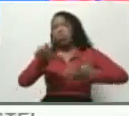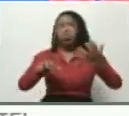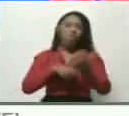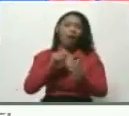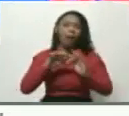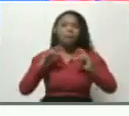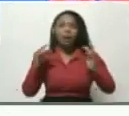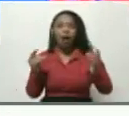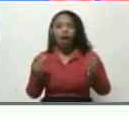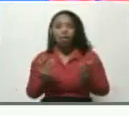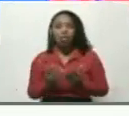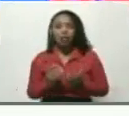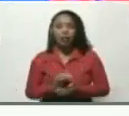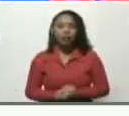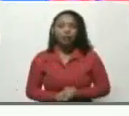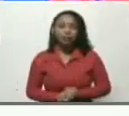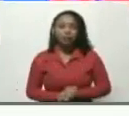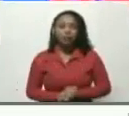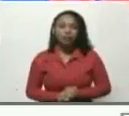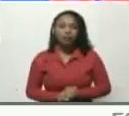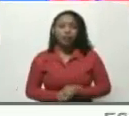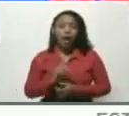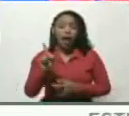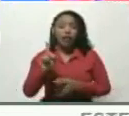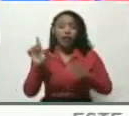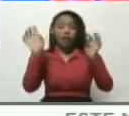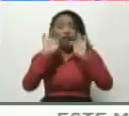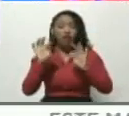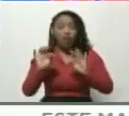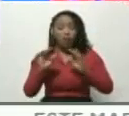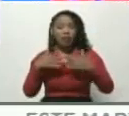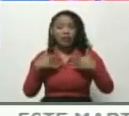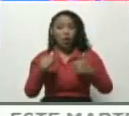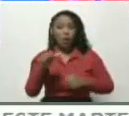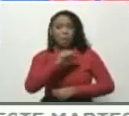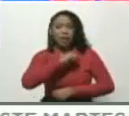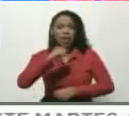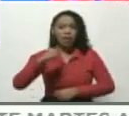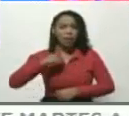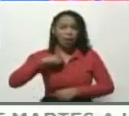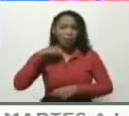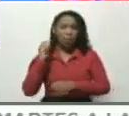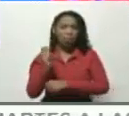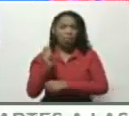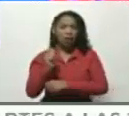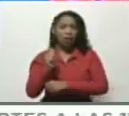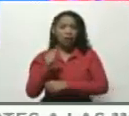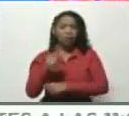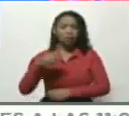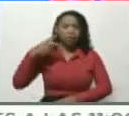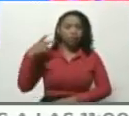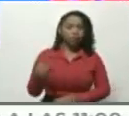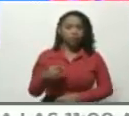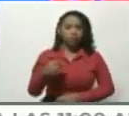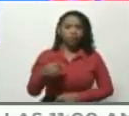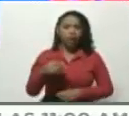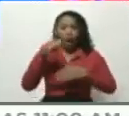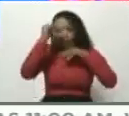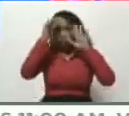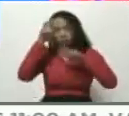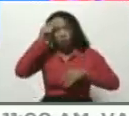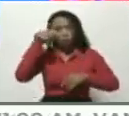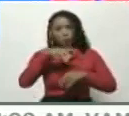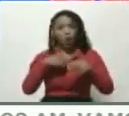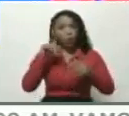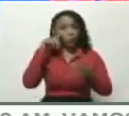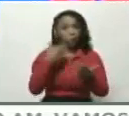pandemia, con modelos de salud privatizados, que negaron la atención a los pueblos. Y lo